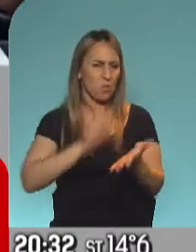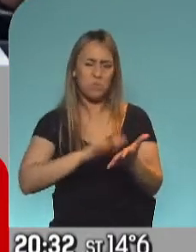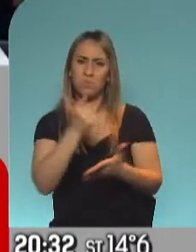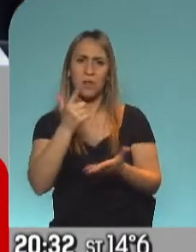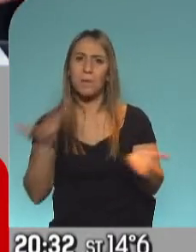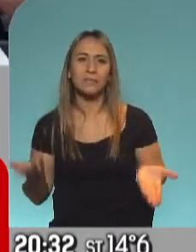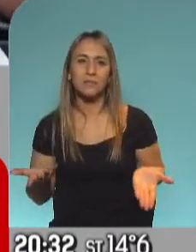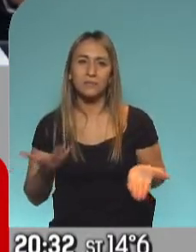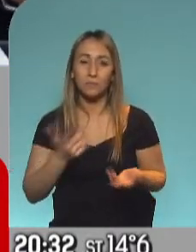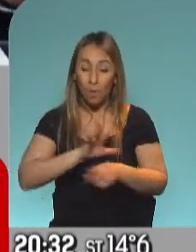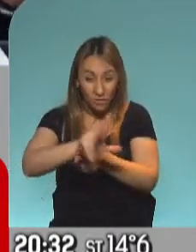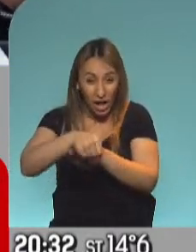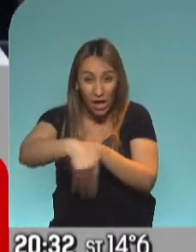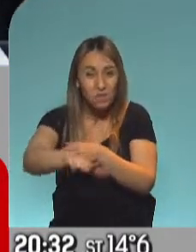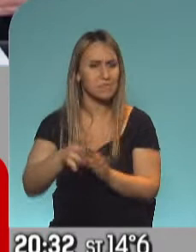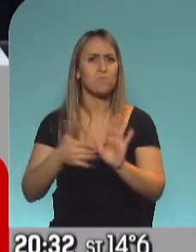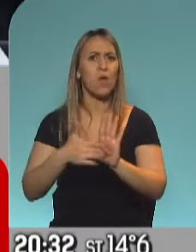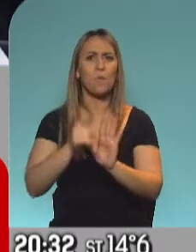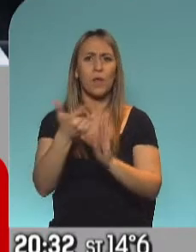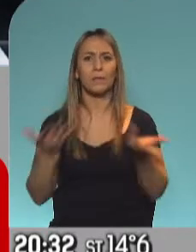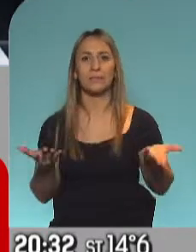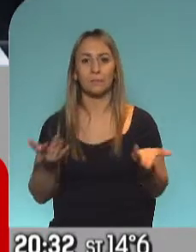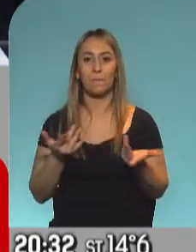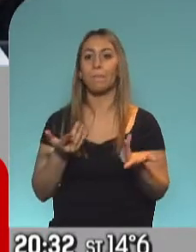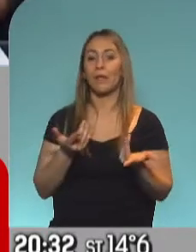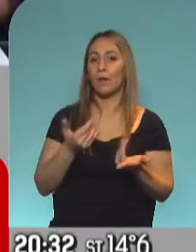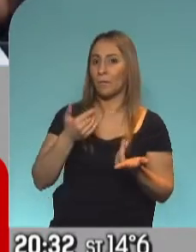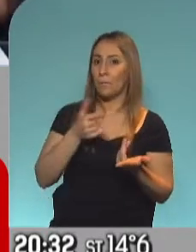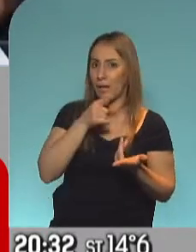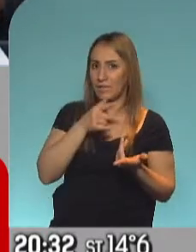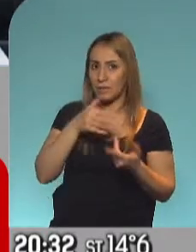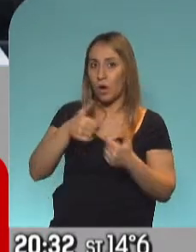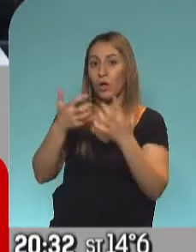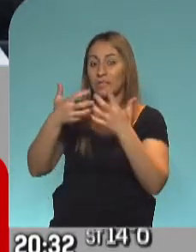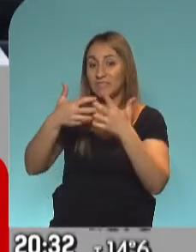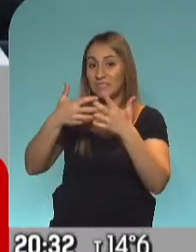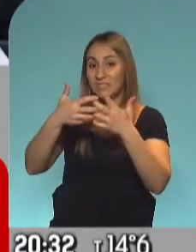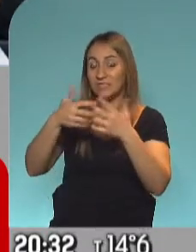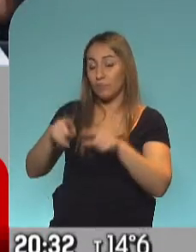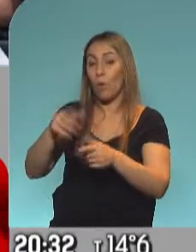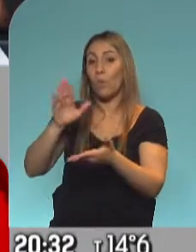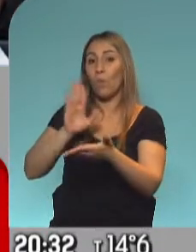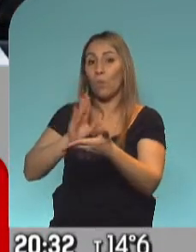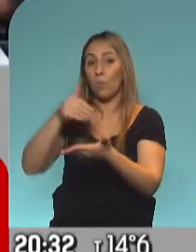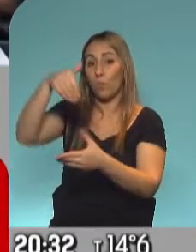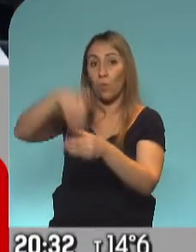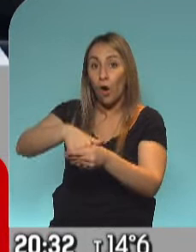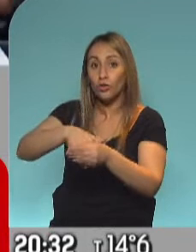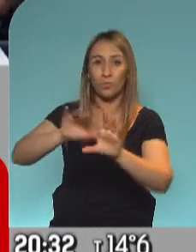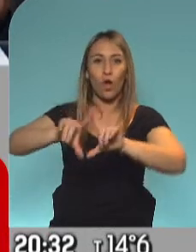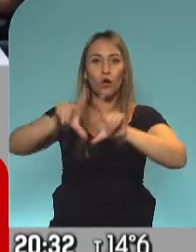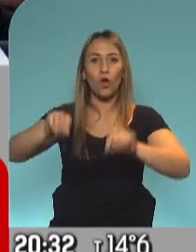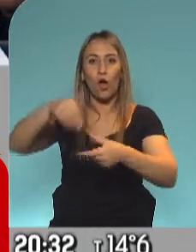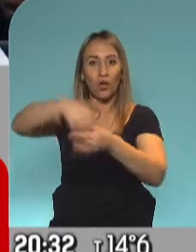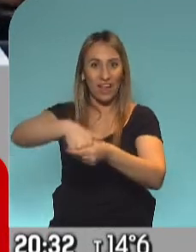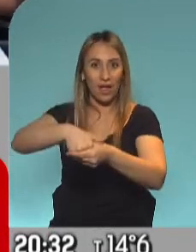Esto efectivamente, digamos, va a estar más exigido el sistema de votación por correo, porque se espera que vaya más gente, que participe más